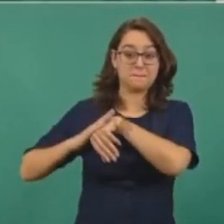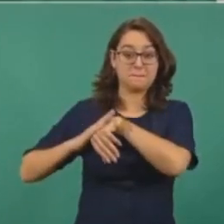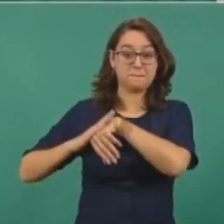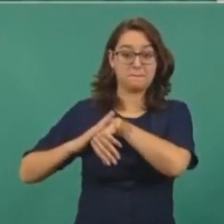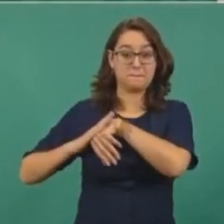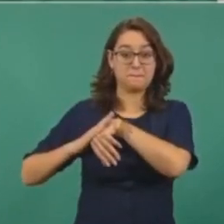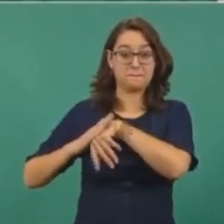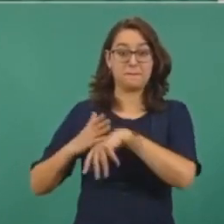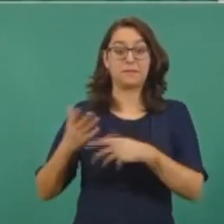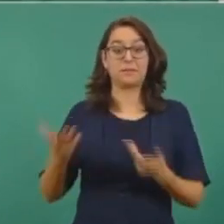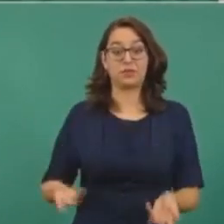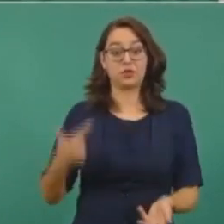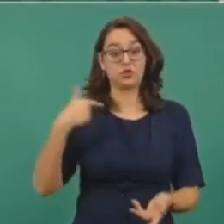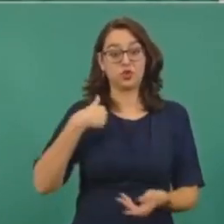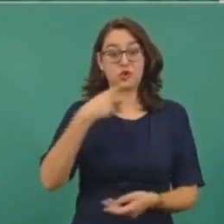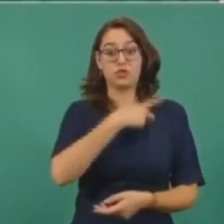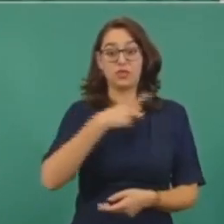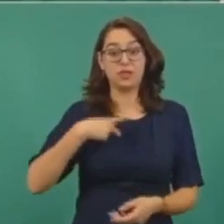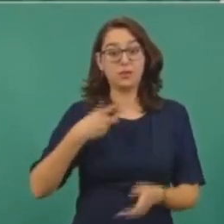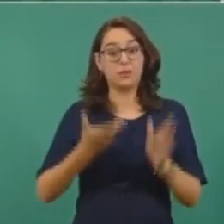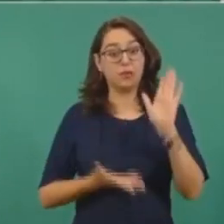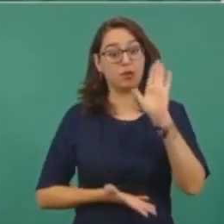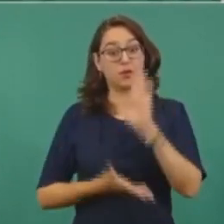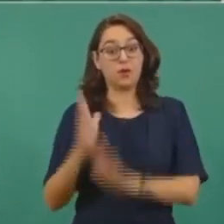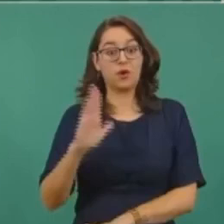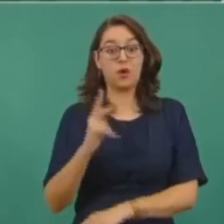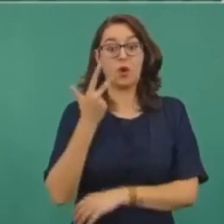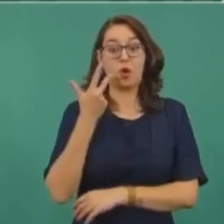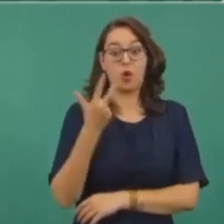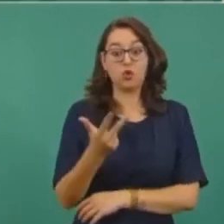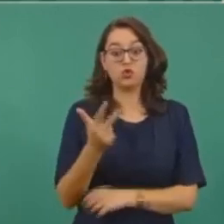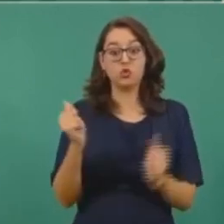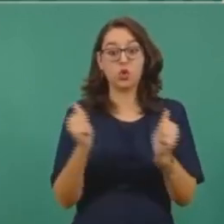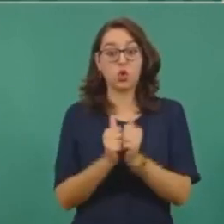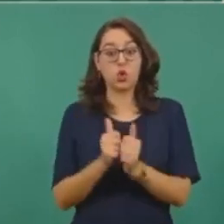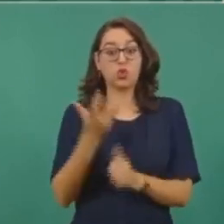Aquí está. Tengo que salir a las 8:10.